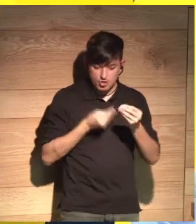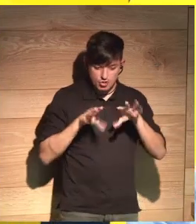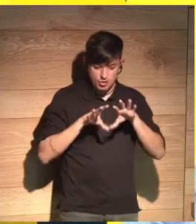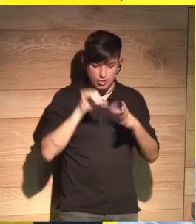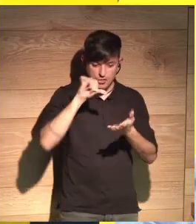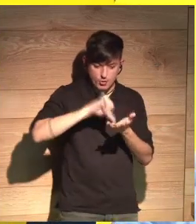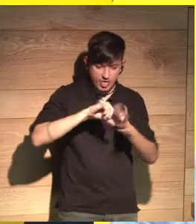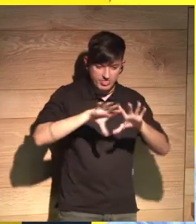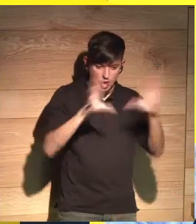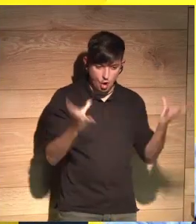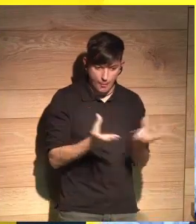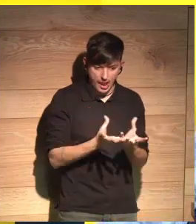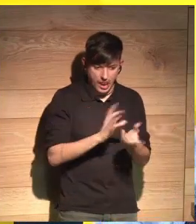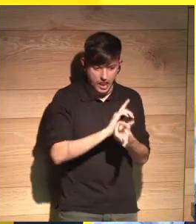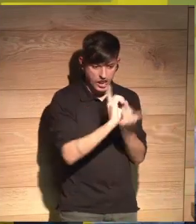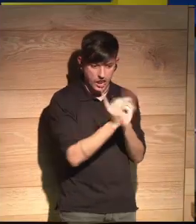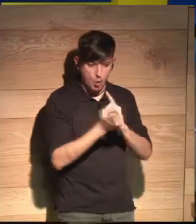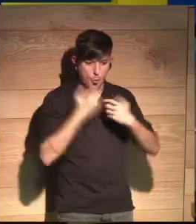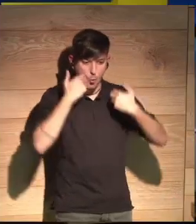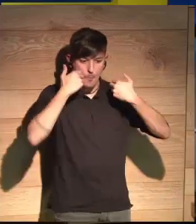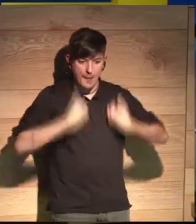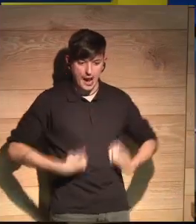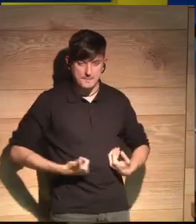global más humana